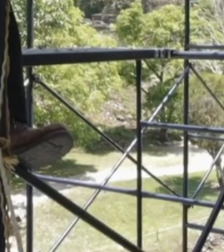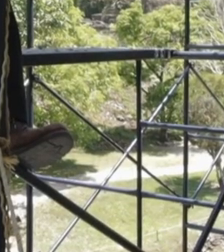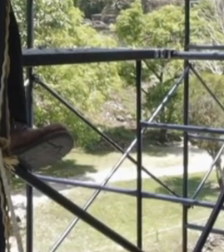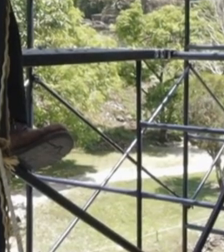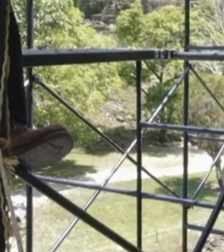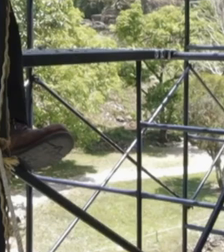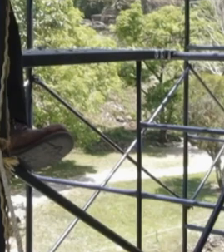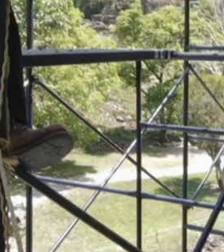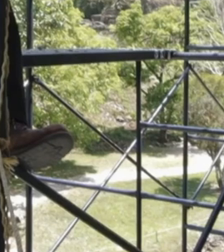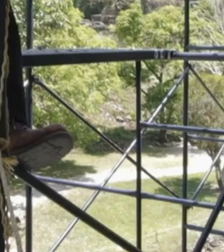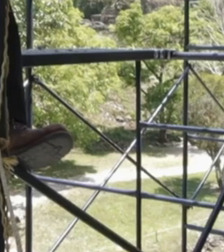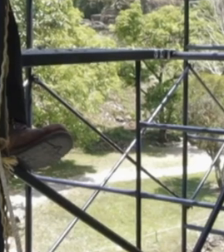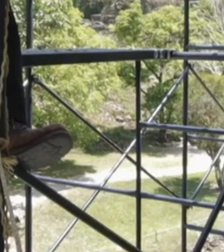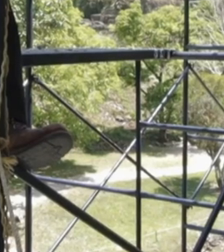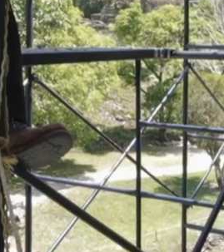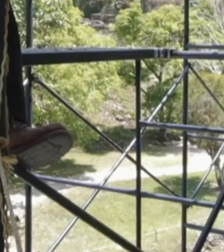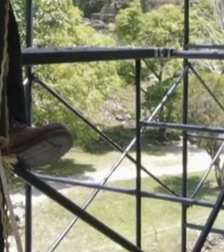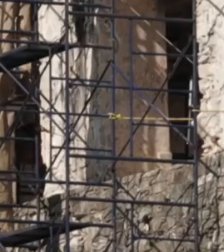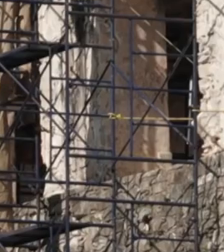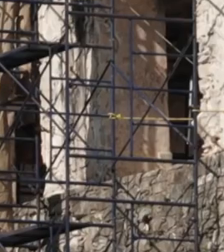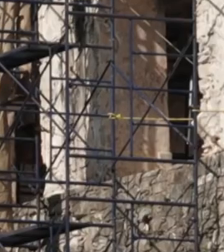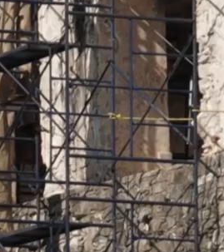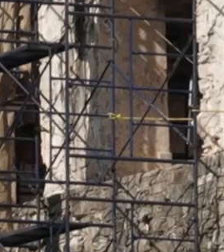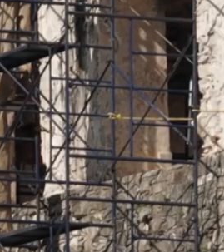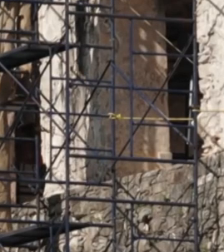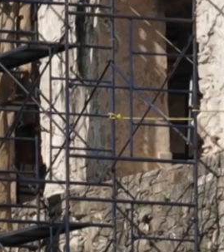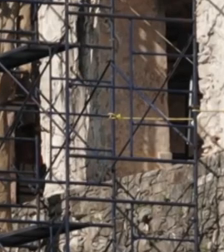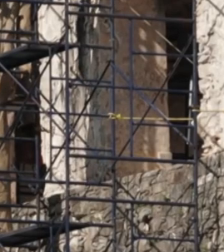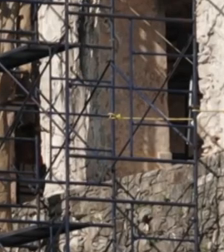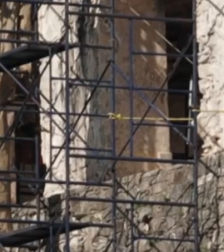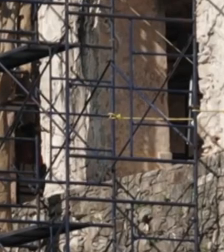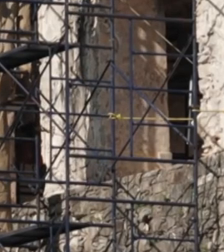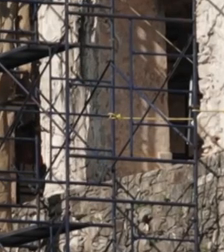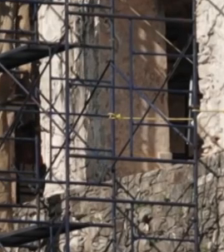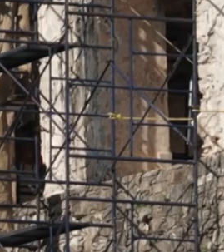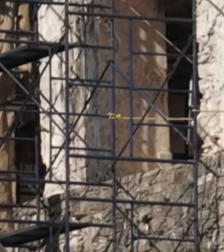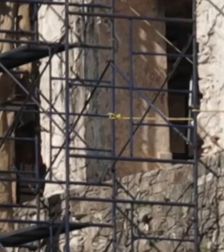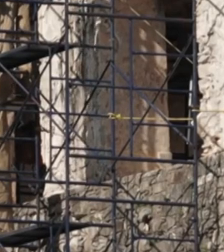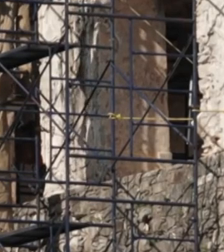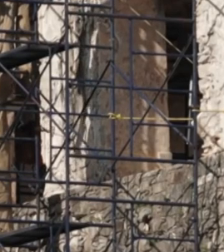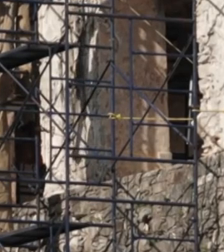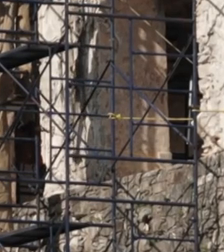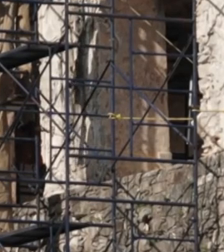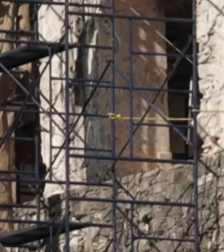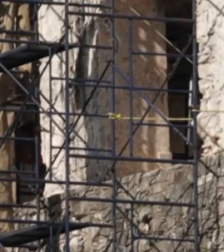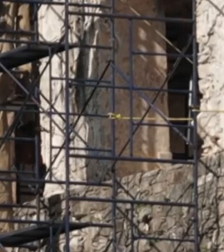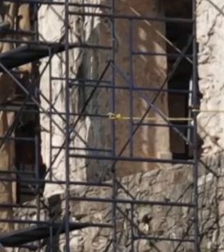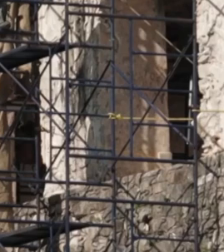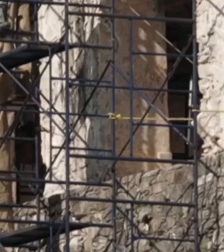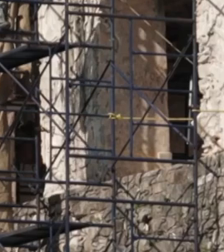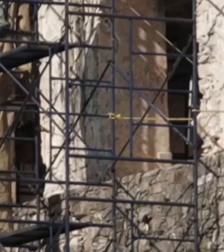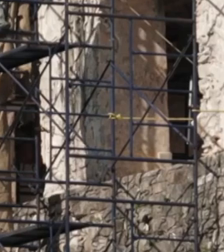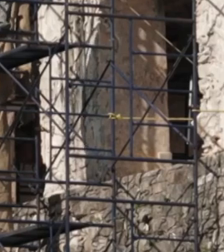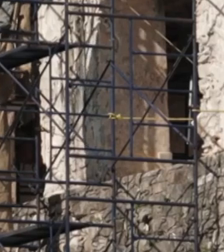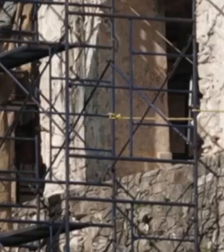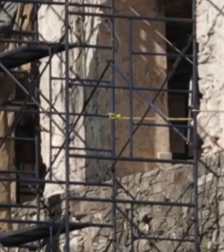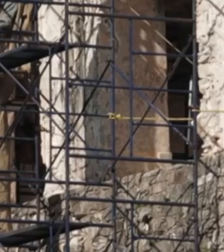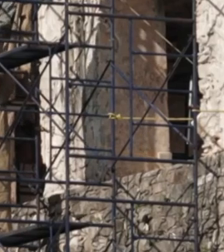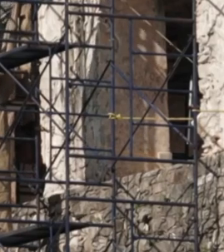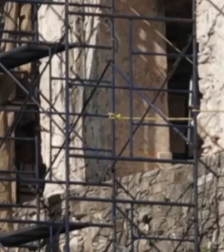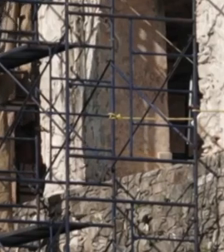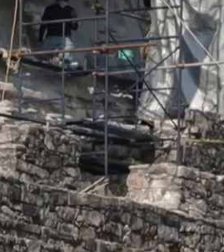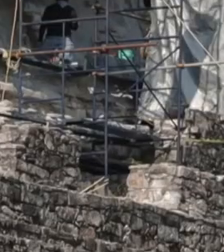de la infraestructura física de la zona arqueológica, que terminaremos en el próximo mes de